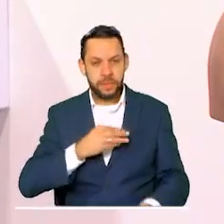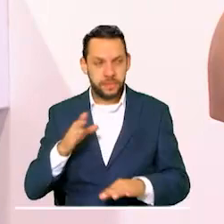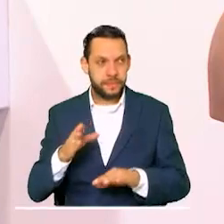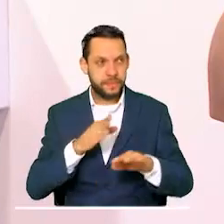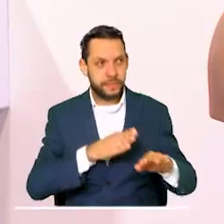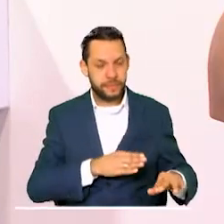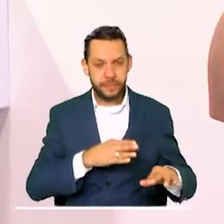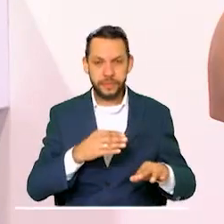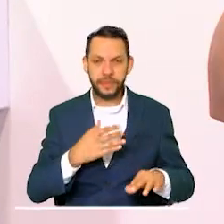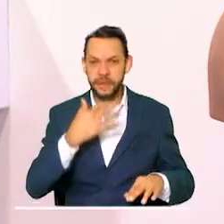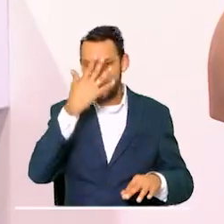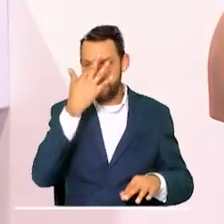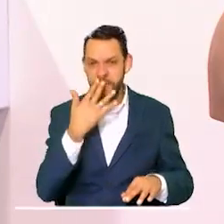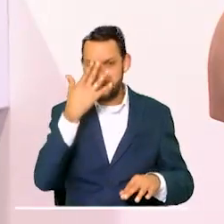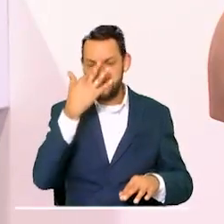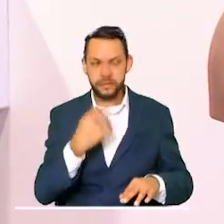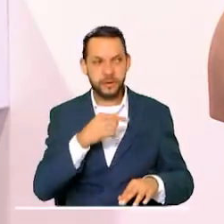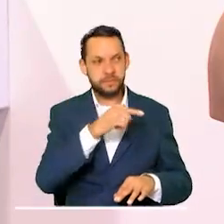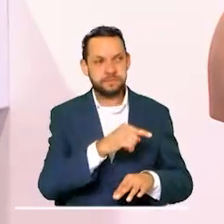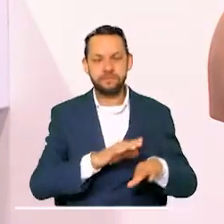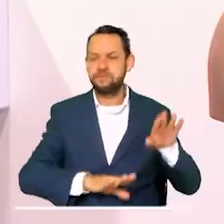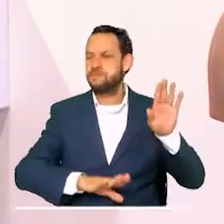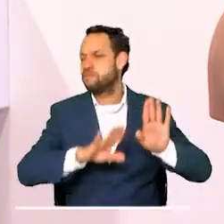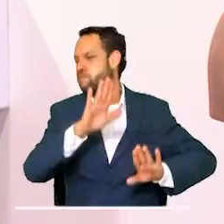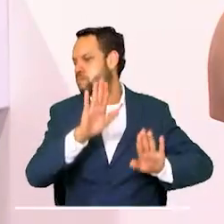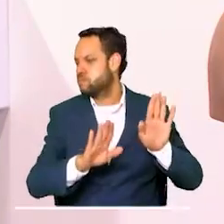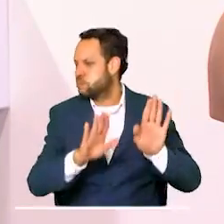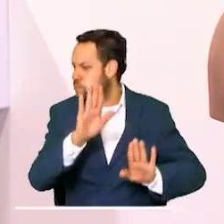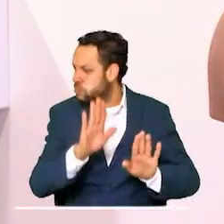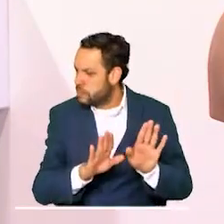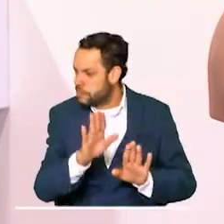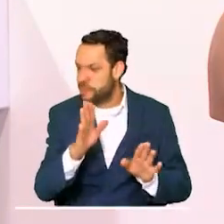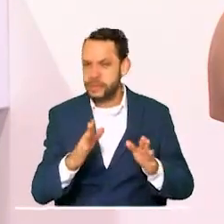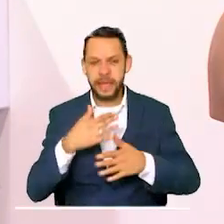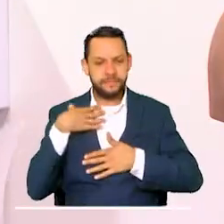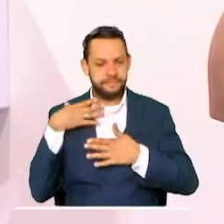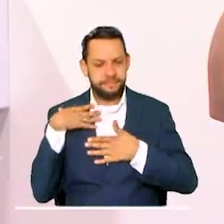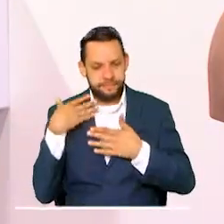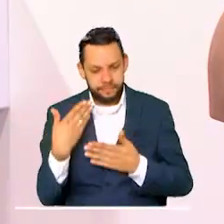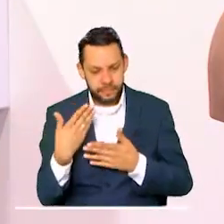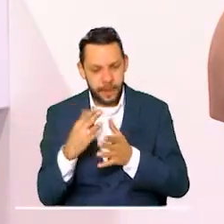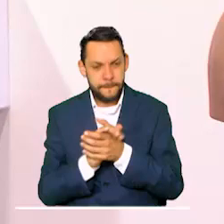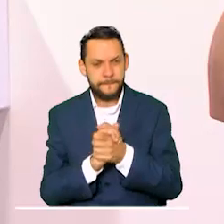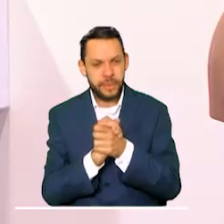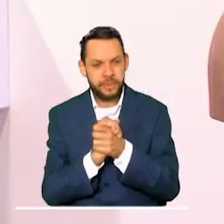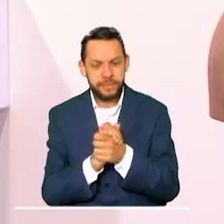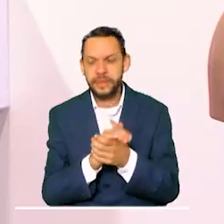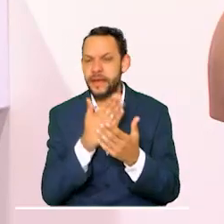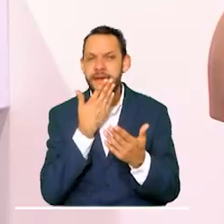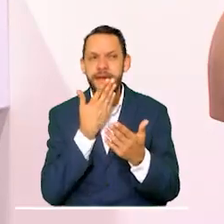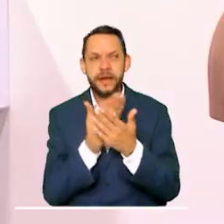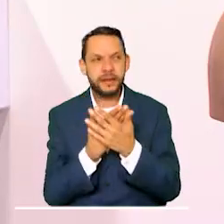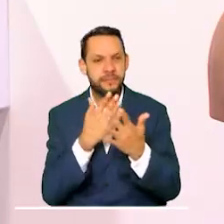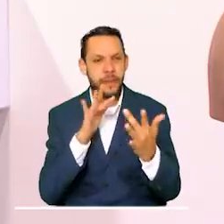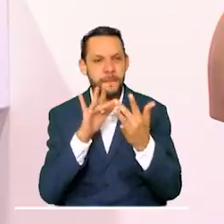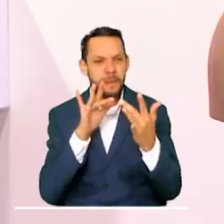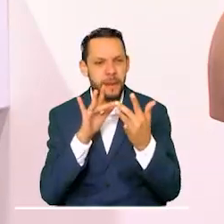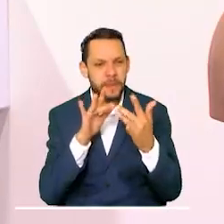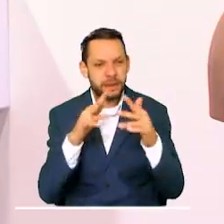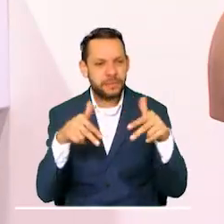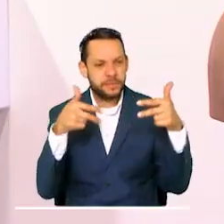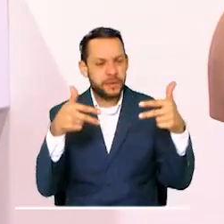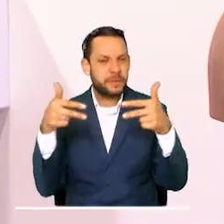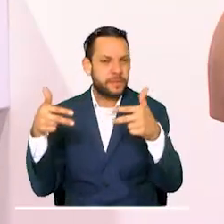la red tenemos muchas personas que están haciendo sus preguntas, que nos saludan. Yo saludo a todos los que están conectados. Siempre